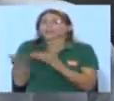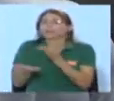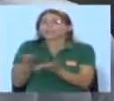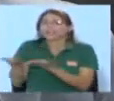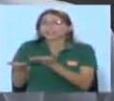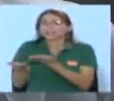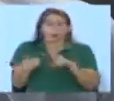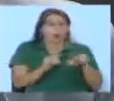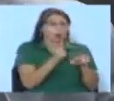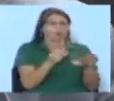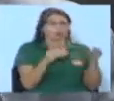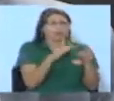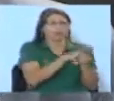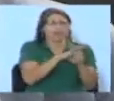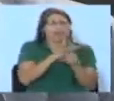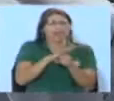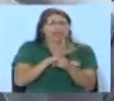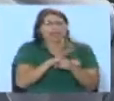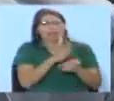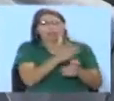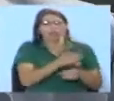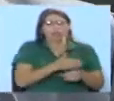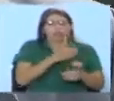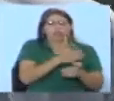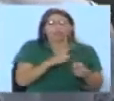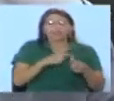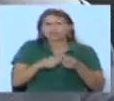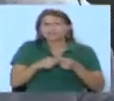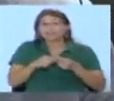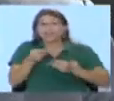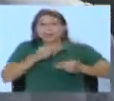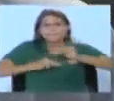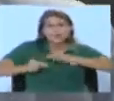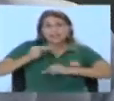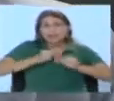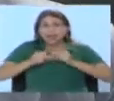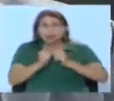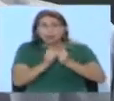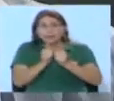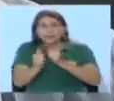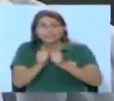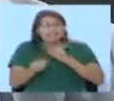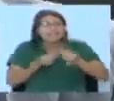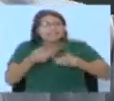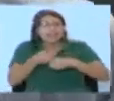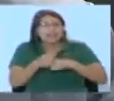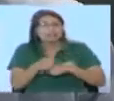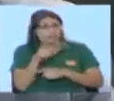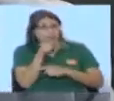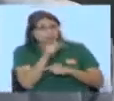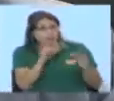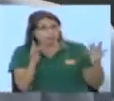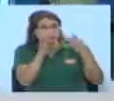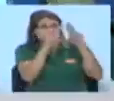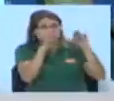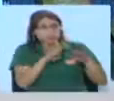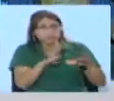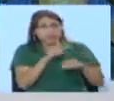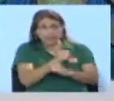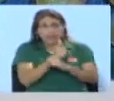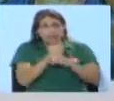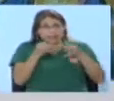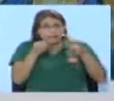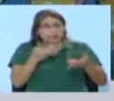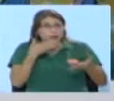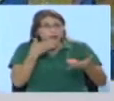en competencia, ¿qué es lo que un usuario normal haría? Estás navegando, sí, tenés una buena velocidad, te garantizan una buena velocidad de acceso, a